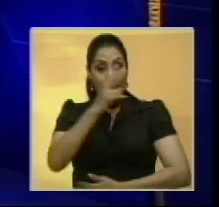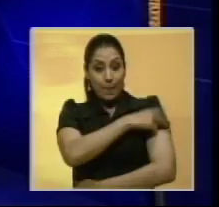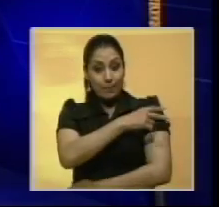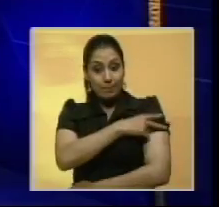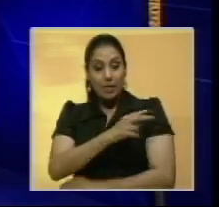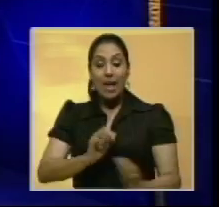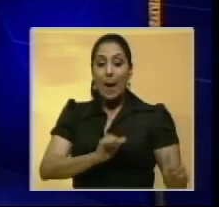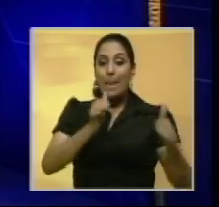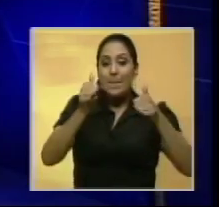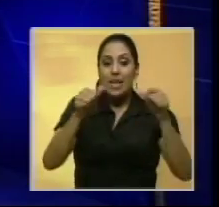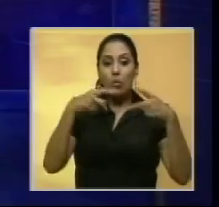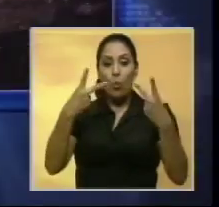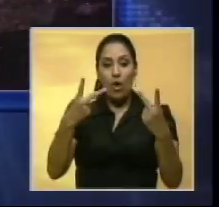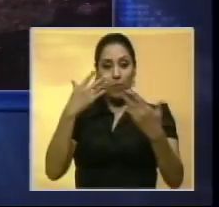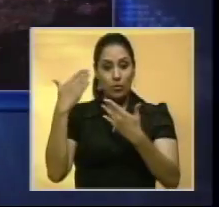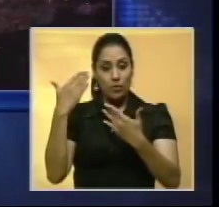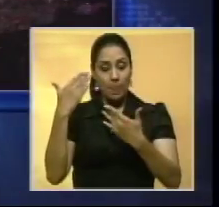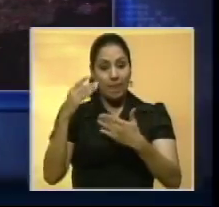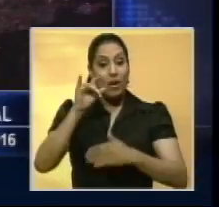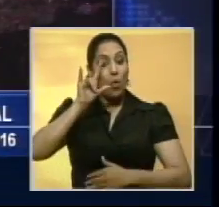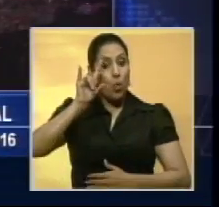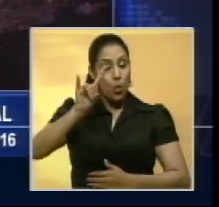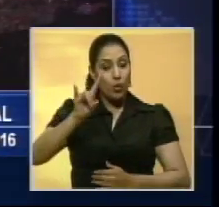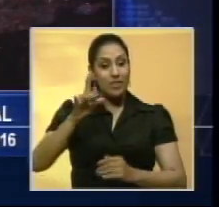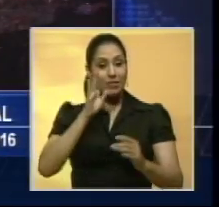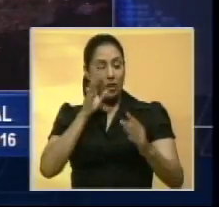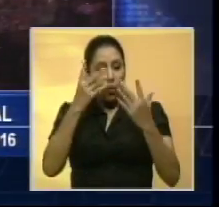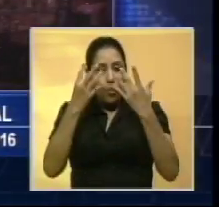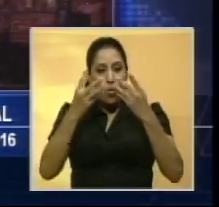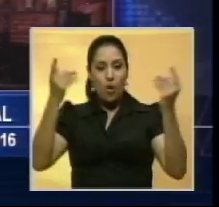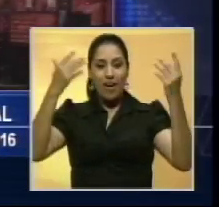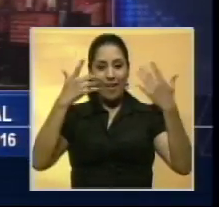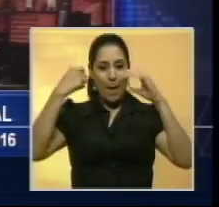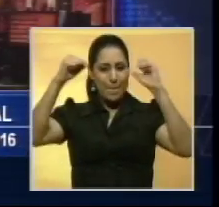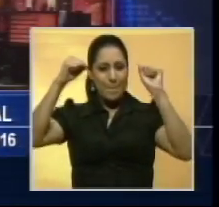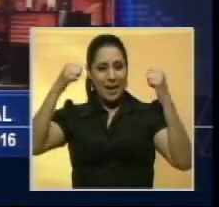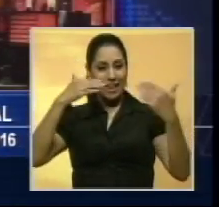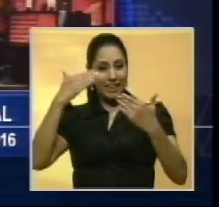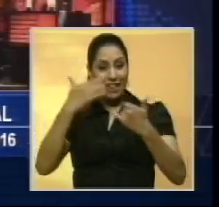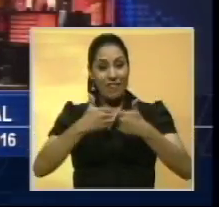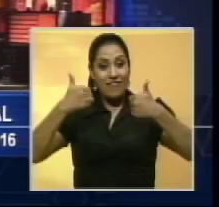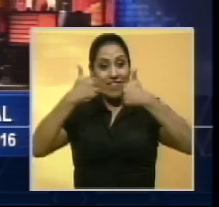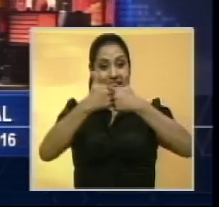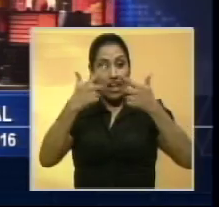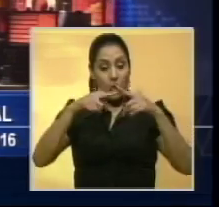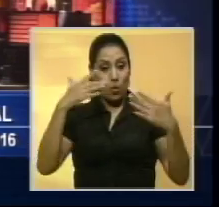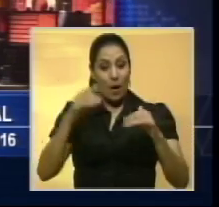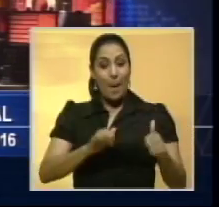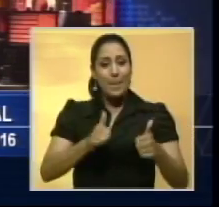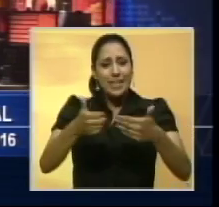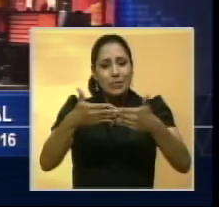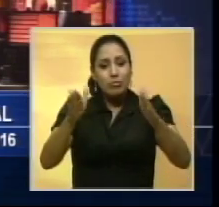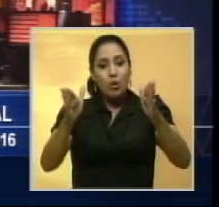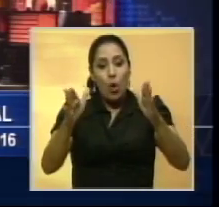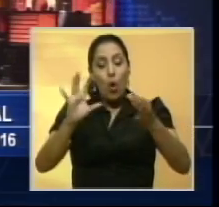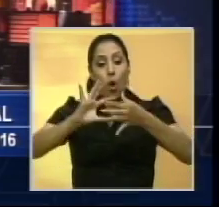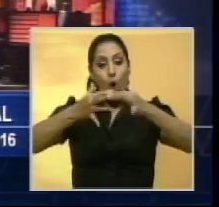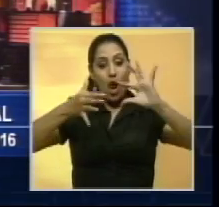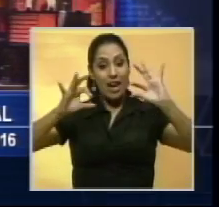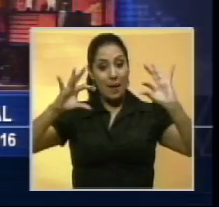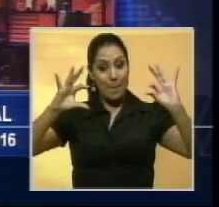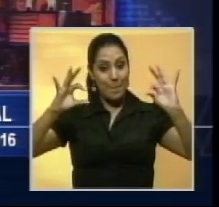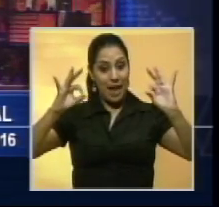afinando detalles para la justa. Este lunes se filtraron imágenes del ensayo general final de la ceremonia de inauguración de los Juegos